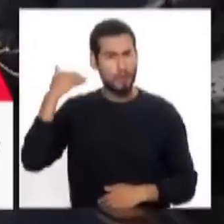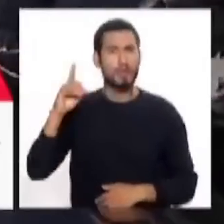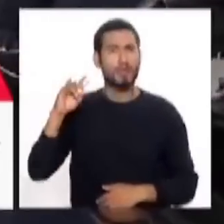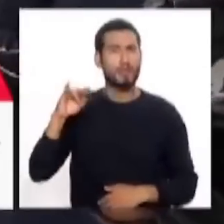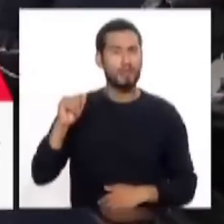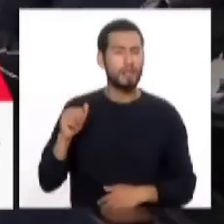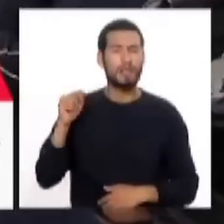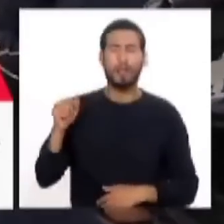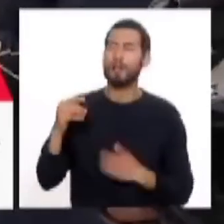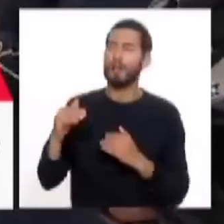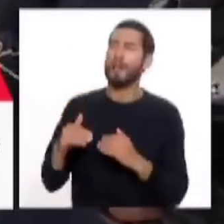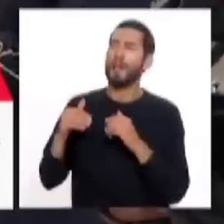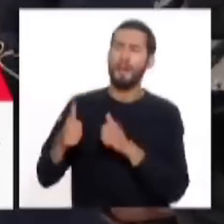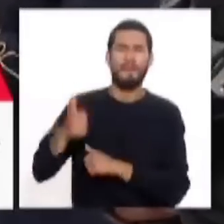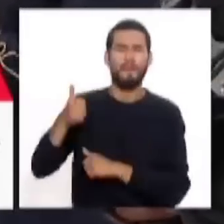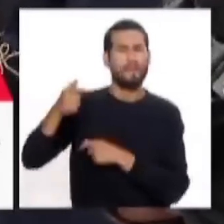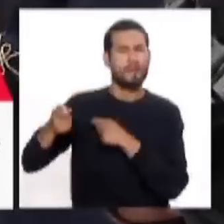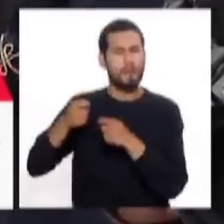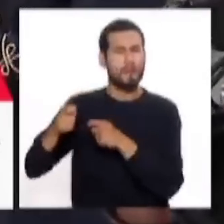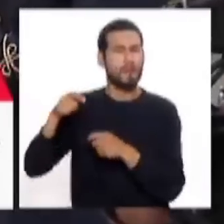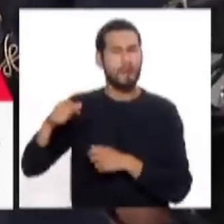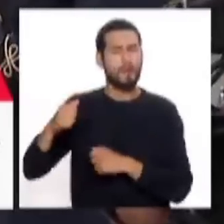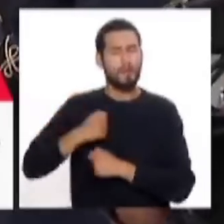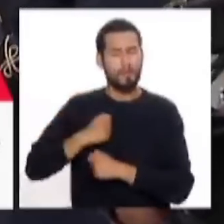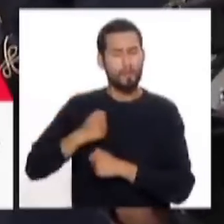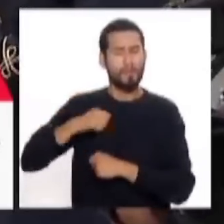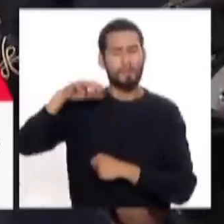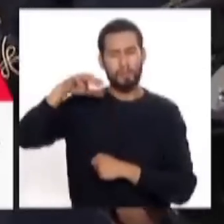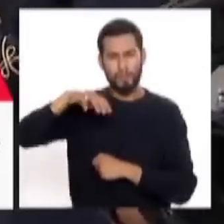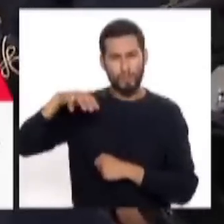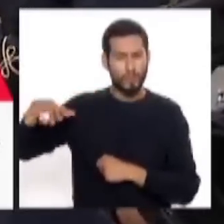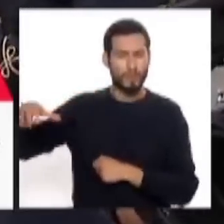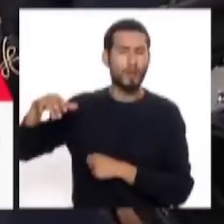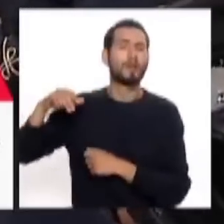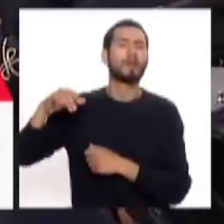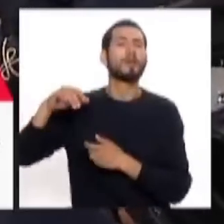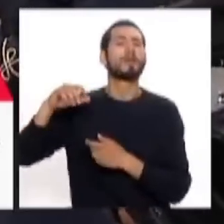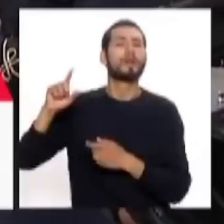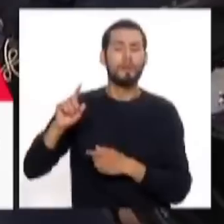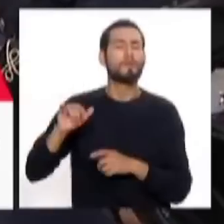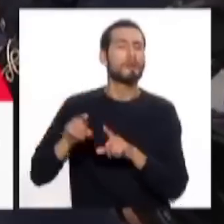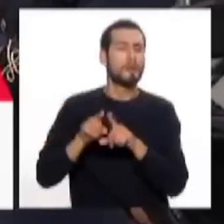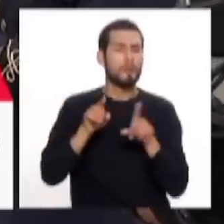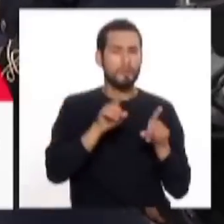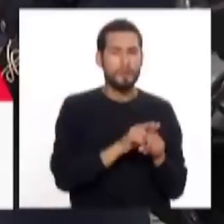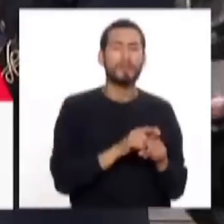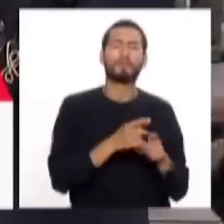Fuerzas Armadas y Policía Nacional del Perú, Dina Exilia Boluarte Segarra.